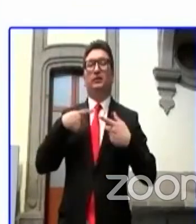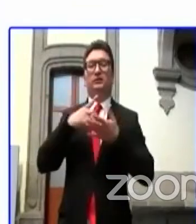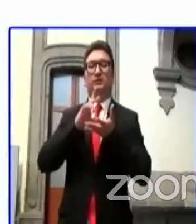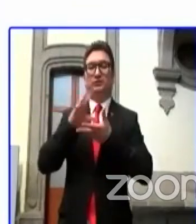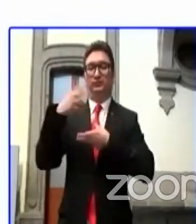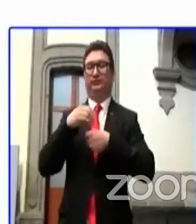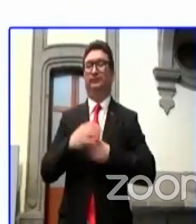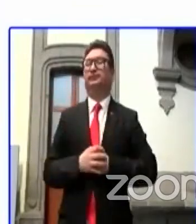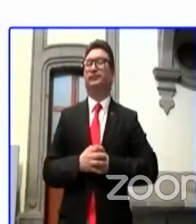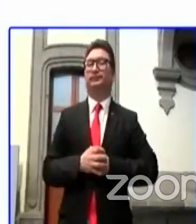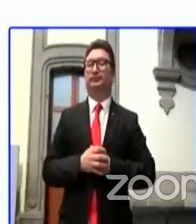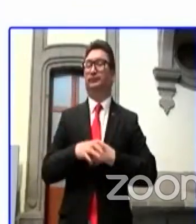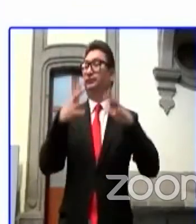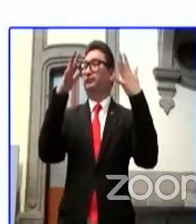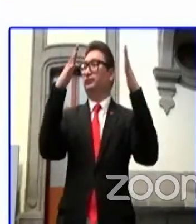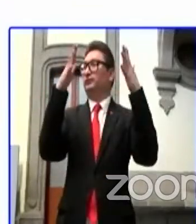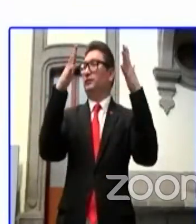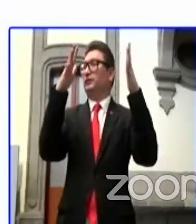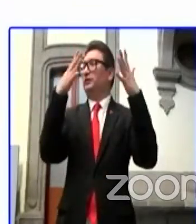Discapacidad.